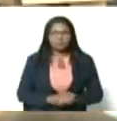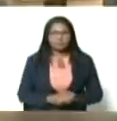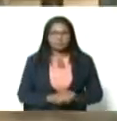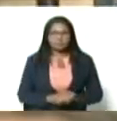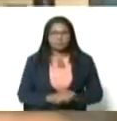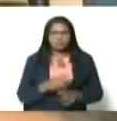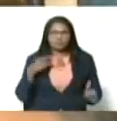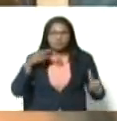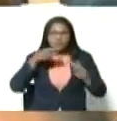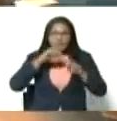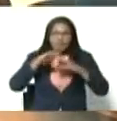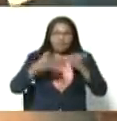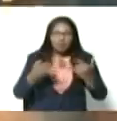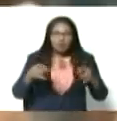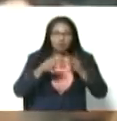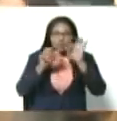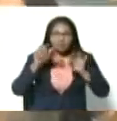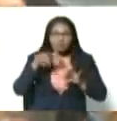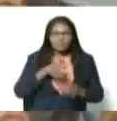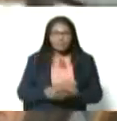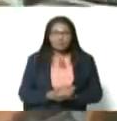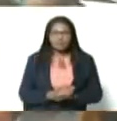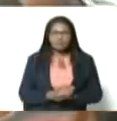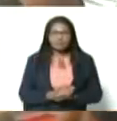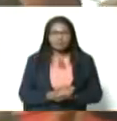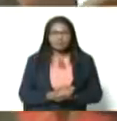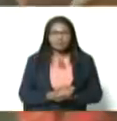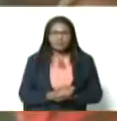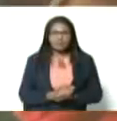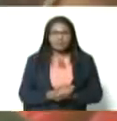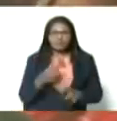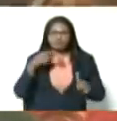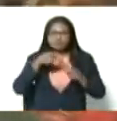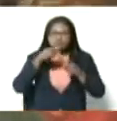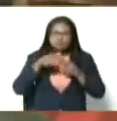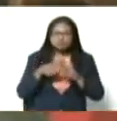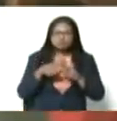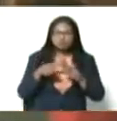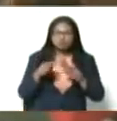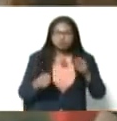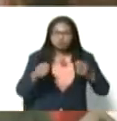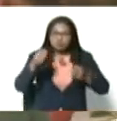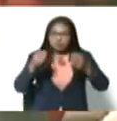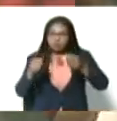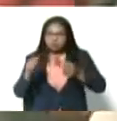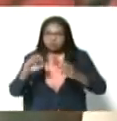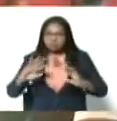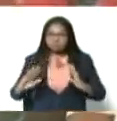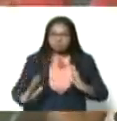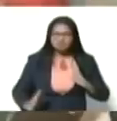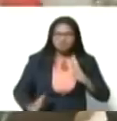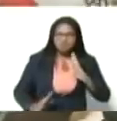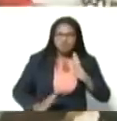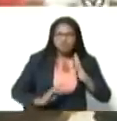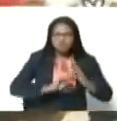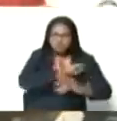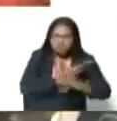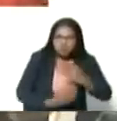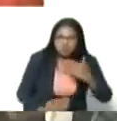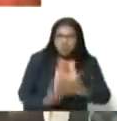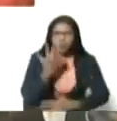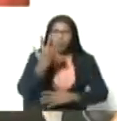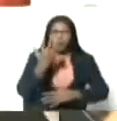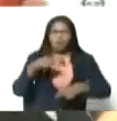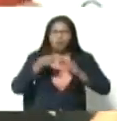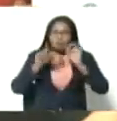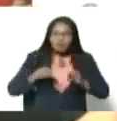y activar formalmente nuestro motor automotriz y llevar a Venezuela a una potencia. Nosotros aquí tenemos